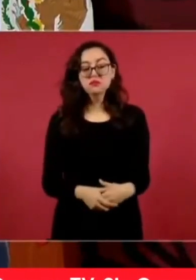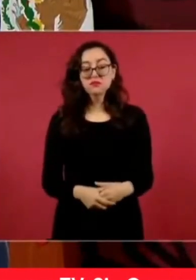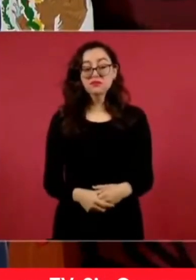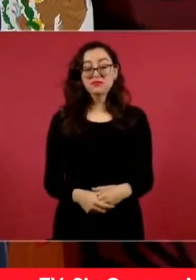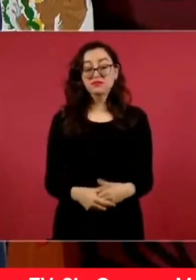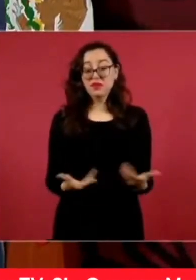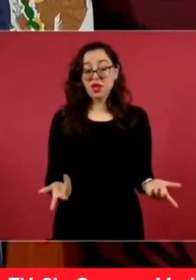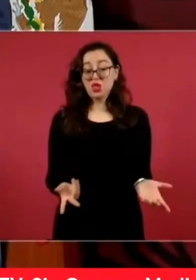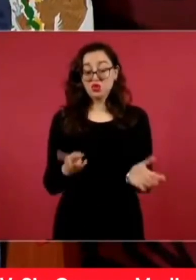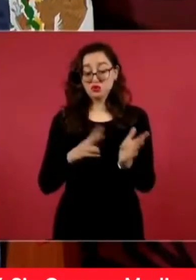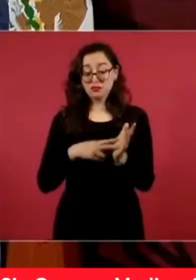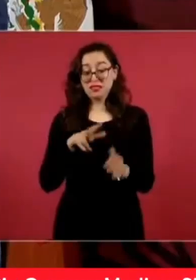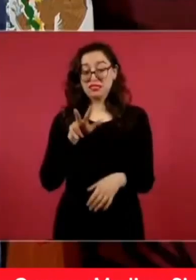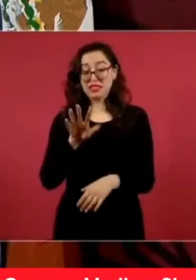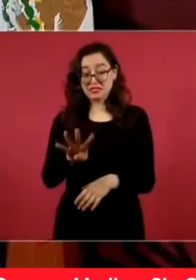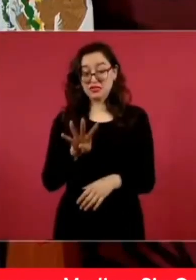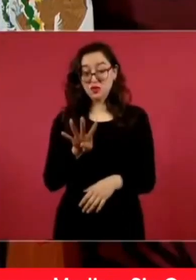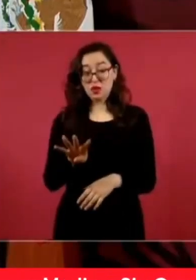1.642.000 barriles diarios.